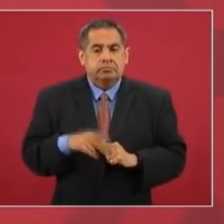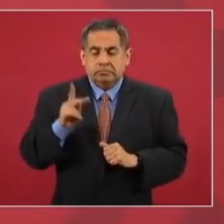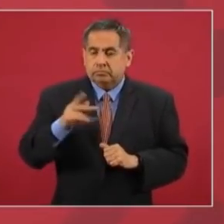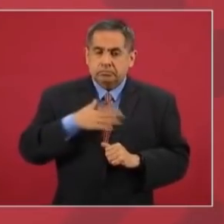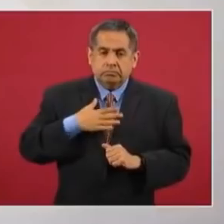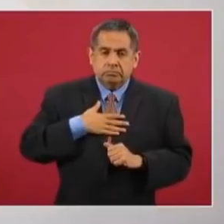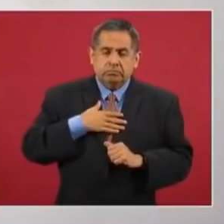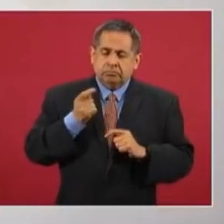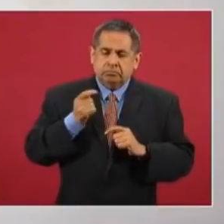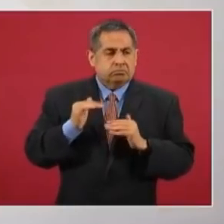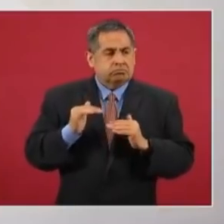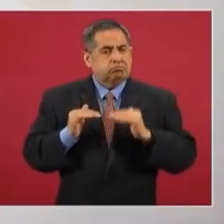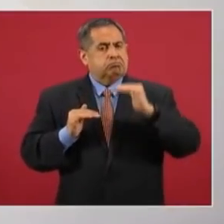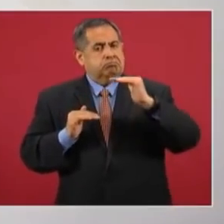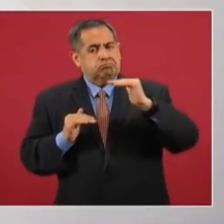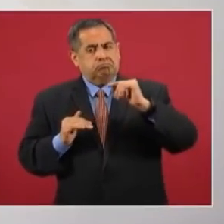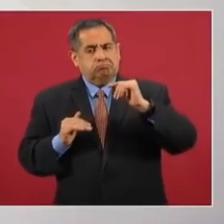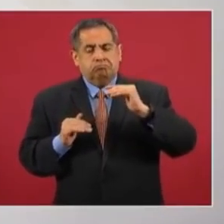salí arriba,